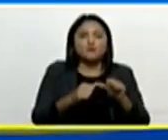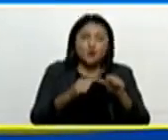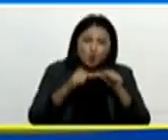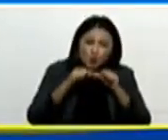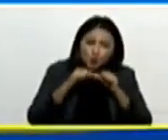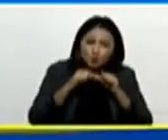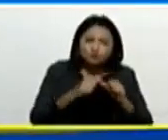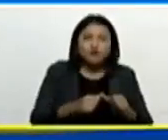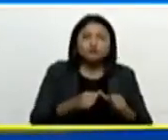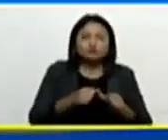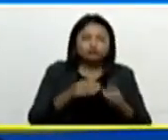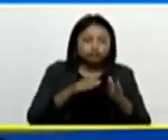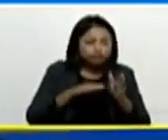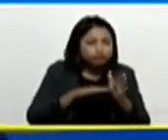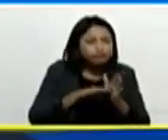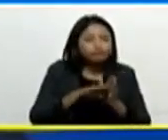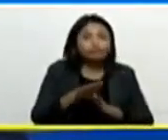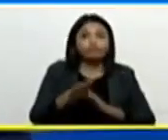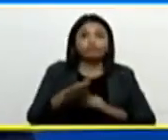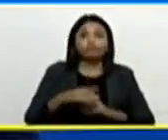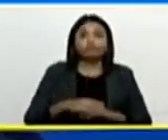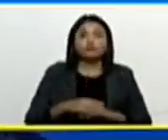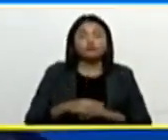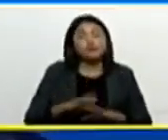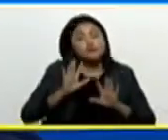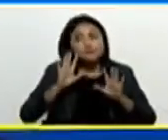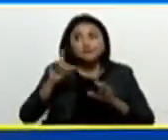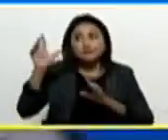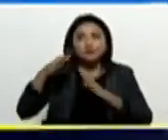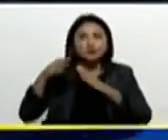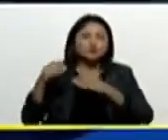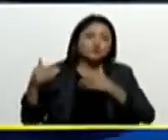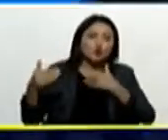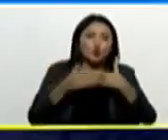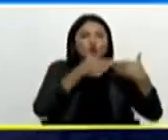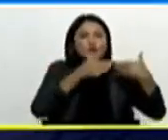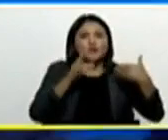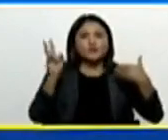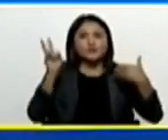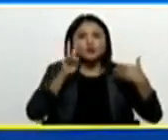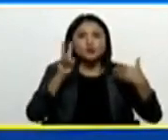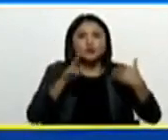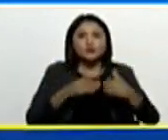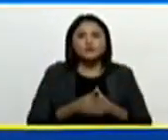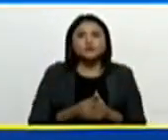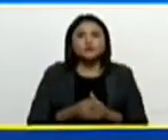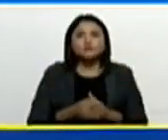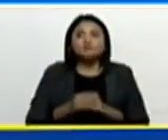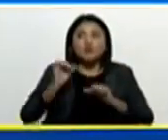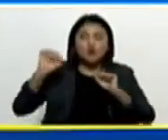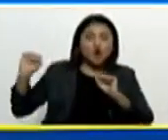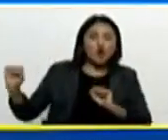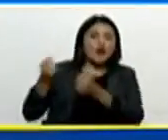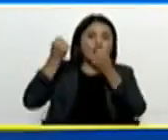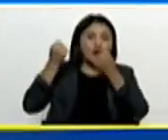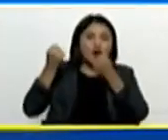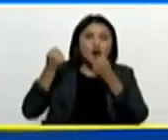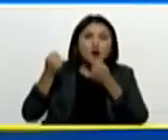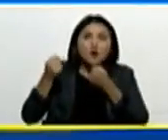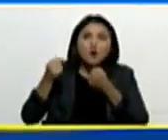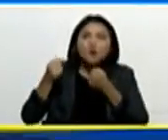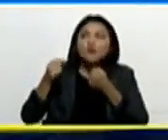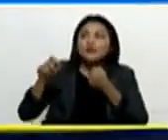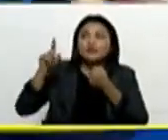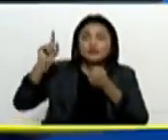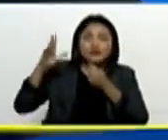avanzando a pesar de las agresiones brutales del Imperio Yanqui, a pesar del bloqueo del Imperio Yanqui, a